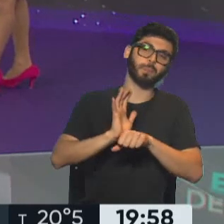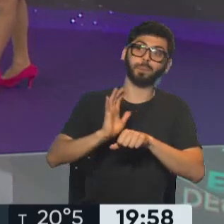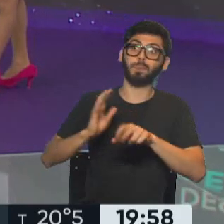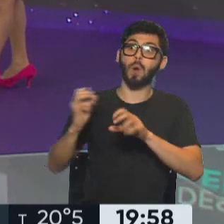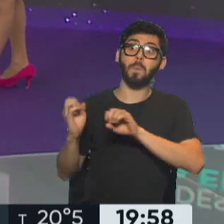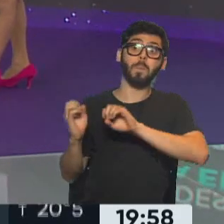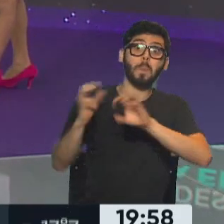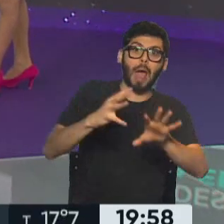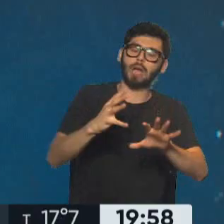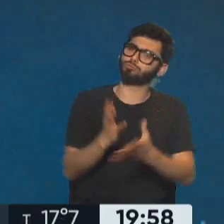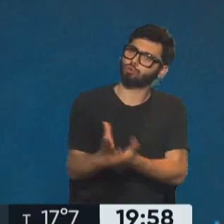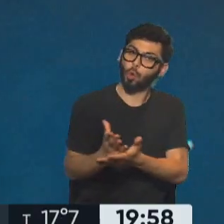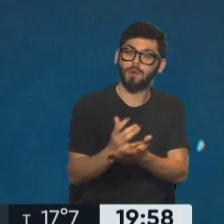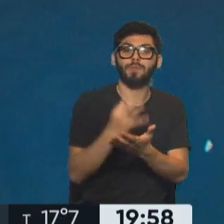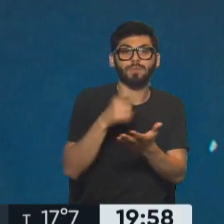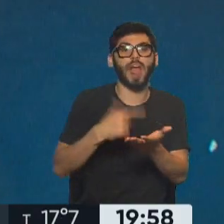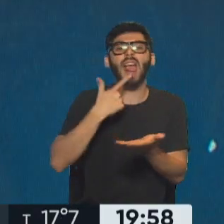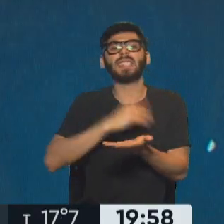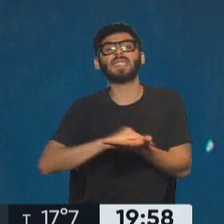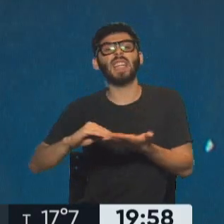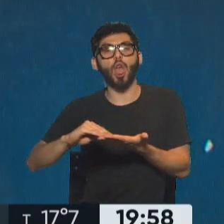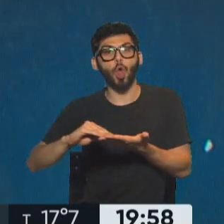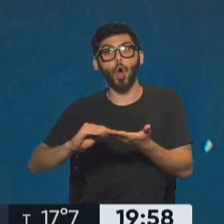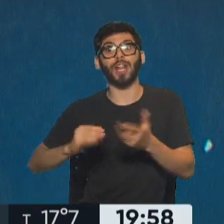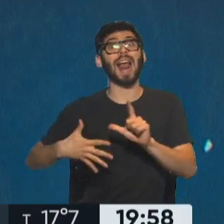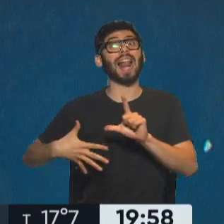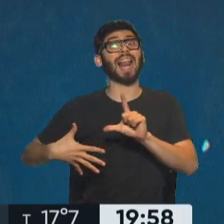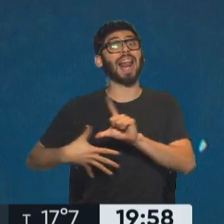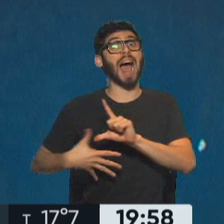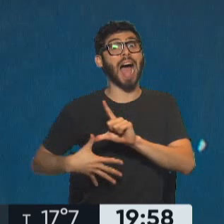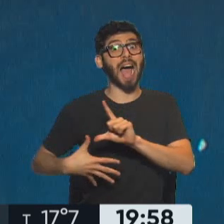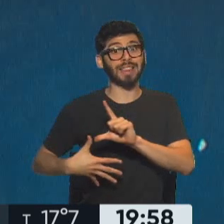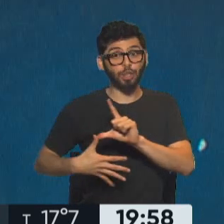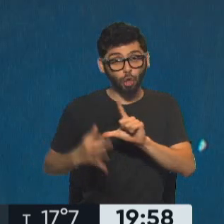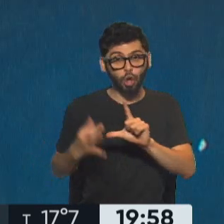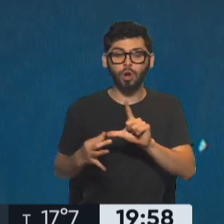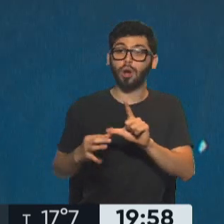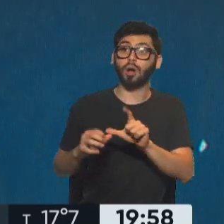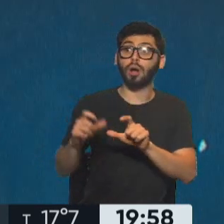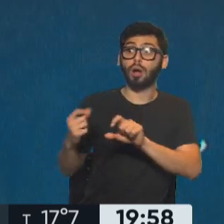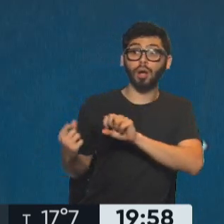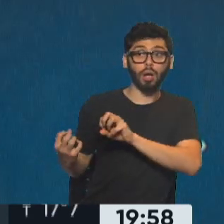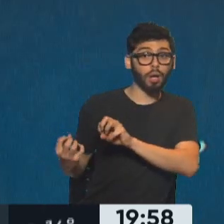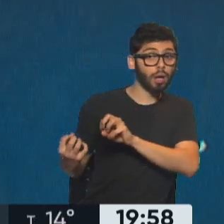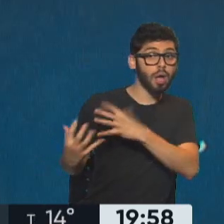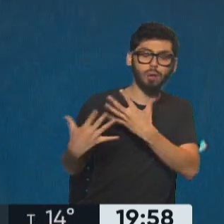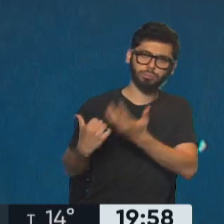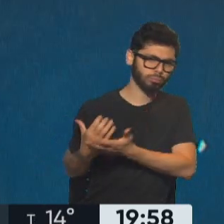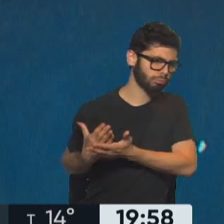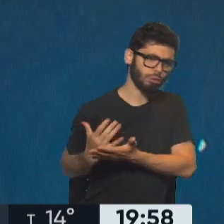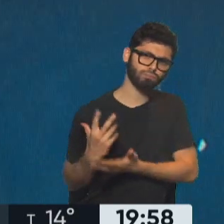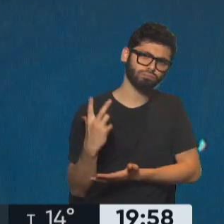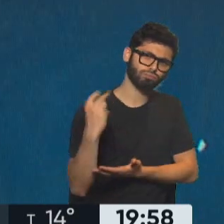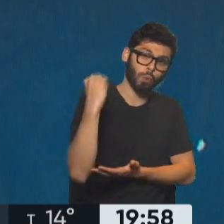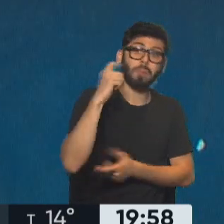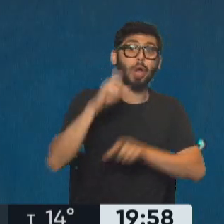Ted Cruz, que es un senador latino, es uno de los más fuertes contra la política de integración, justamente a aquellas personas que